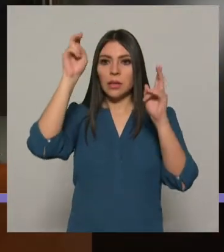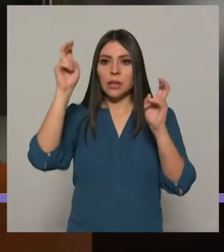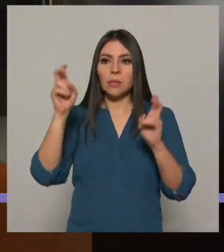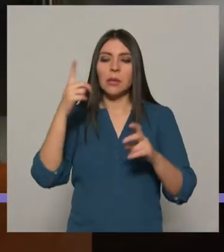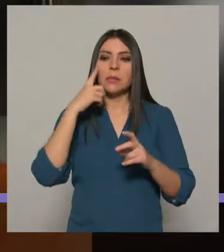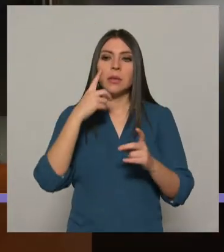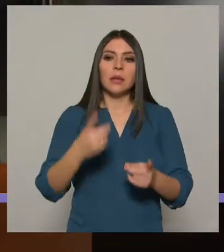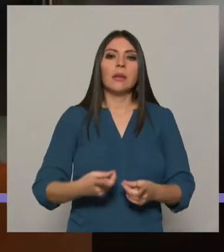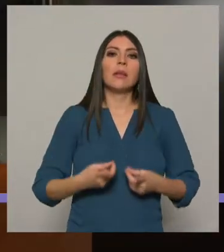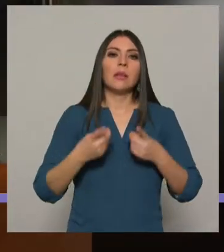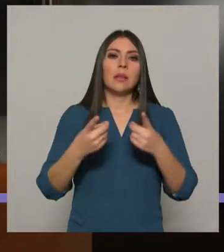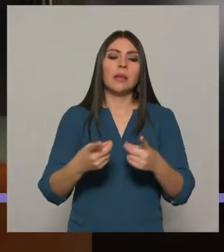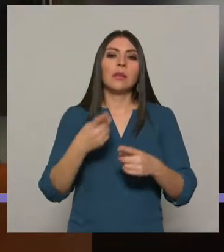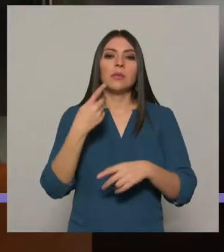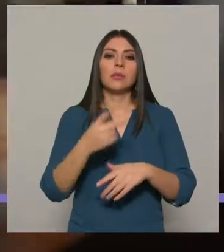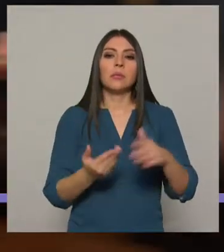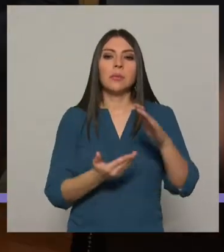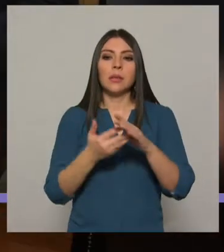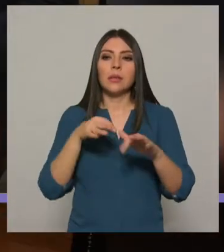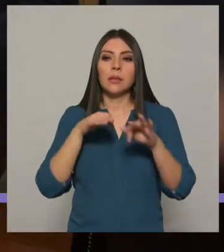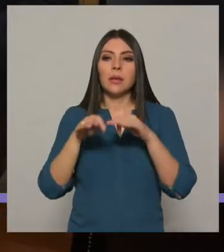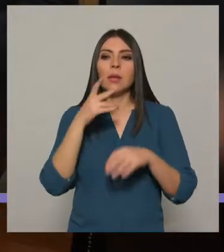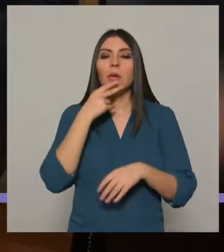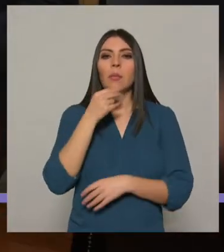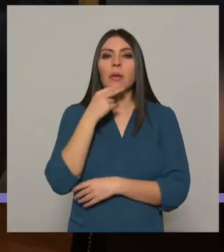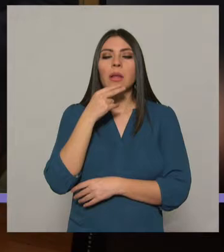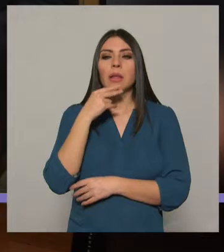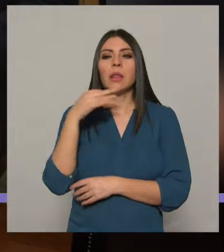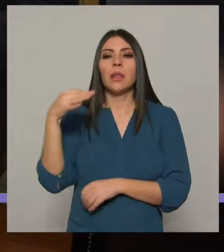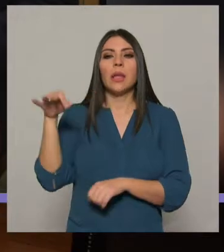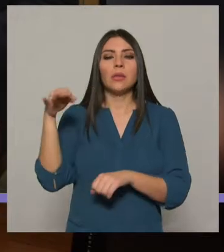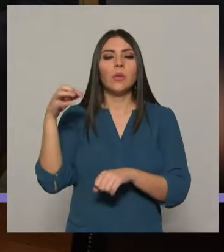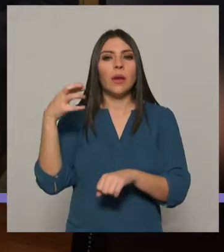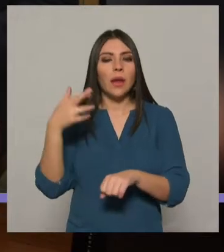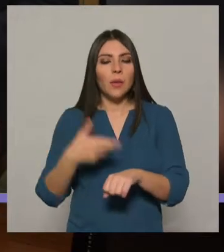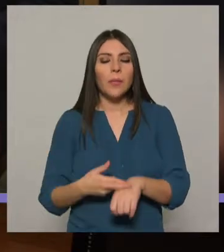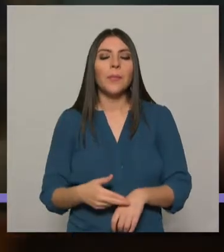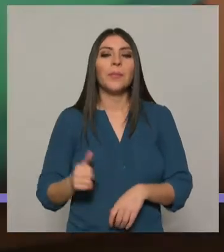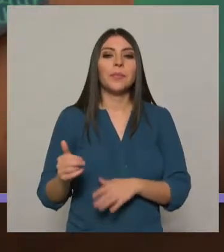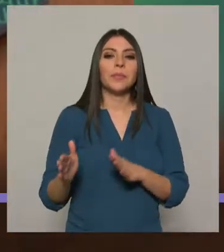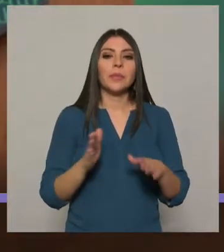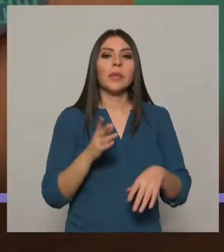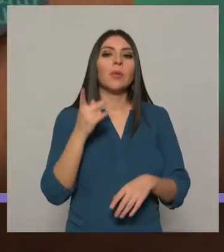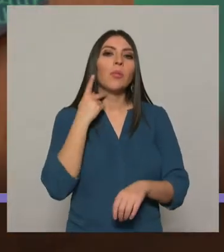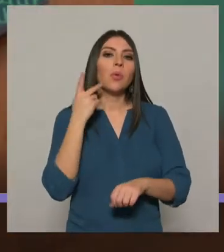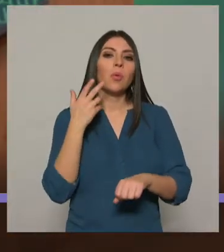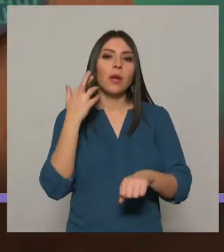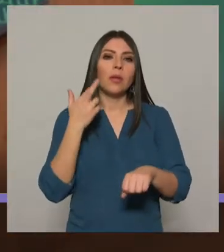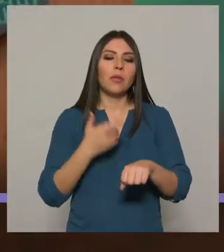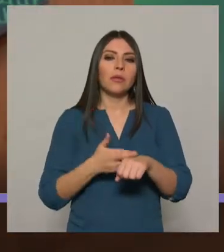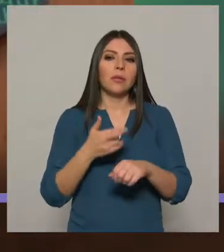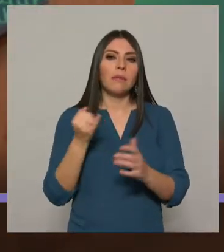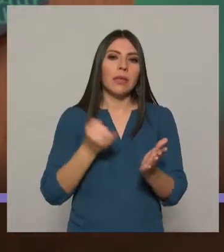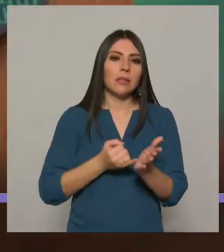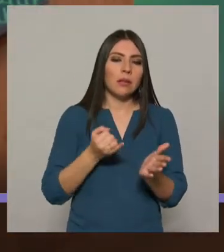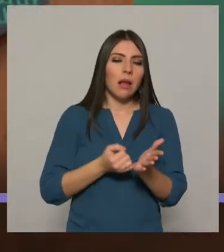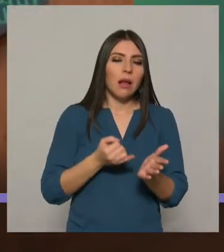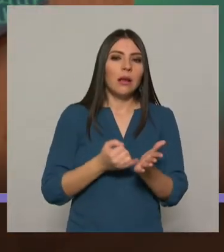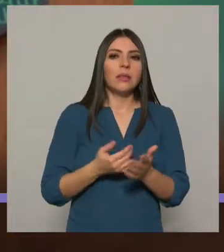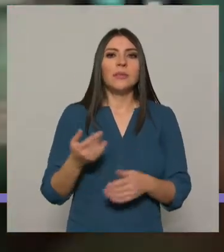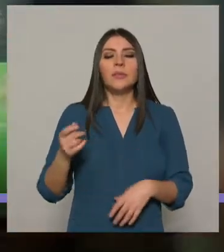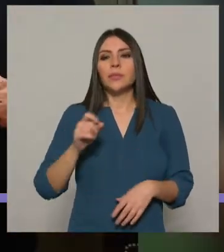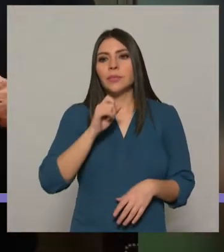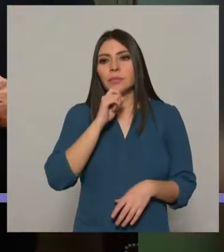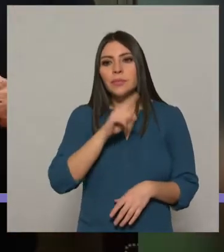recibir en mesa de trabajo al tesorero, recibir al procurador fiscal y poder generar la posibilidad